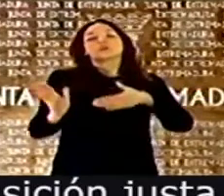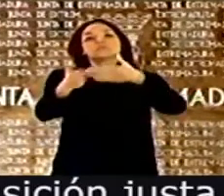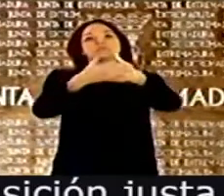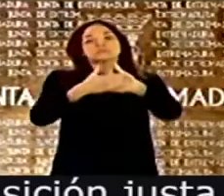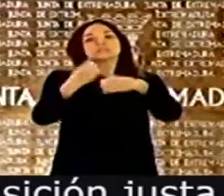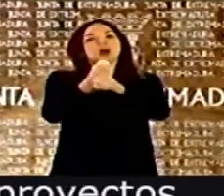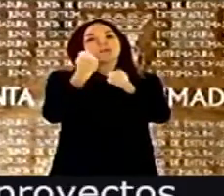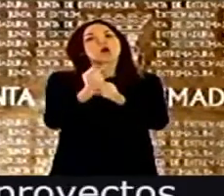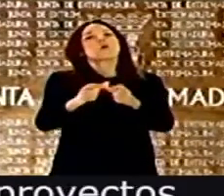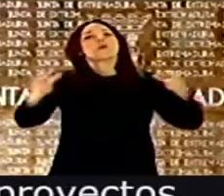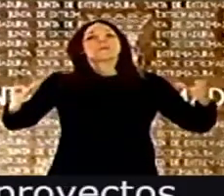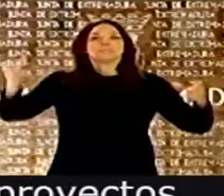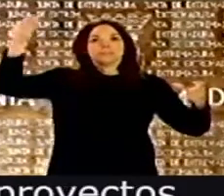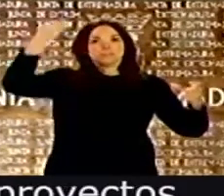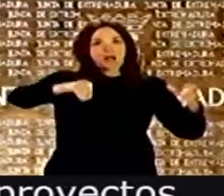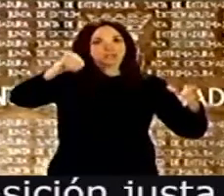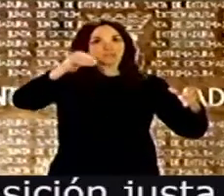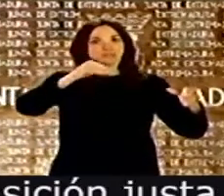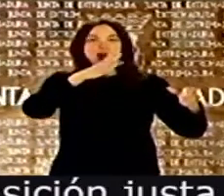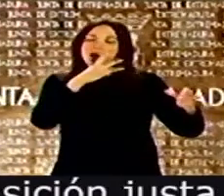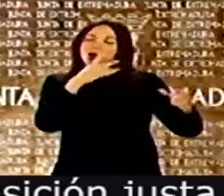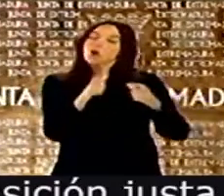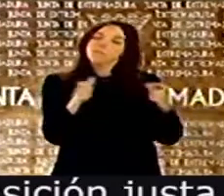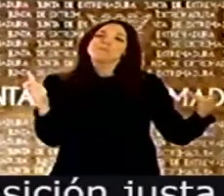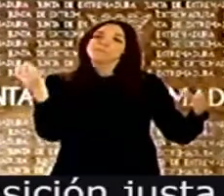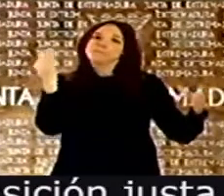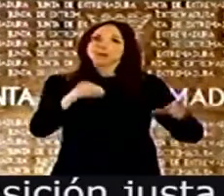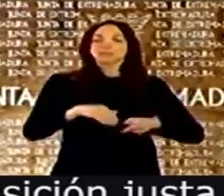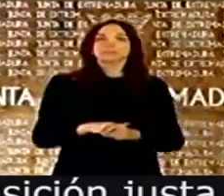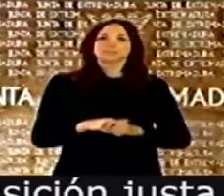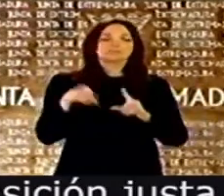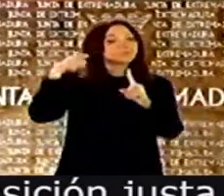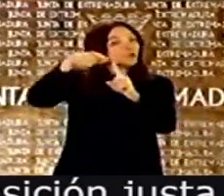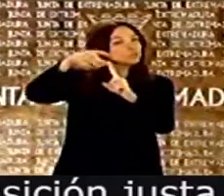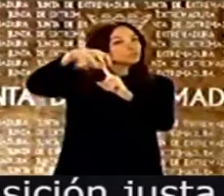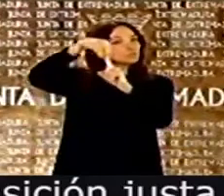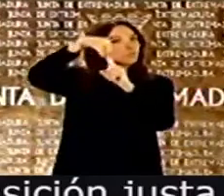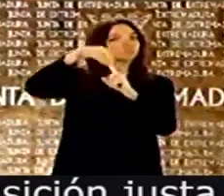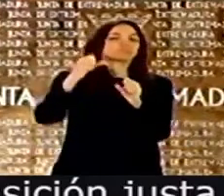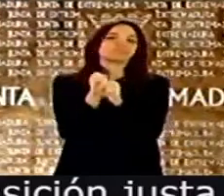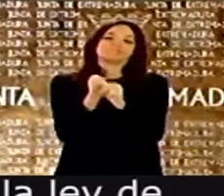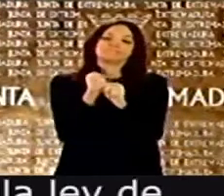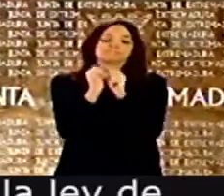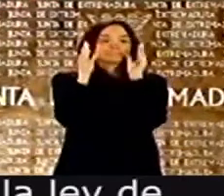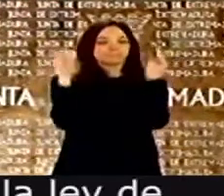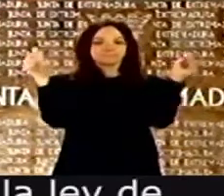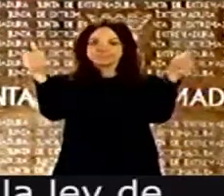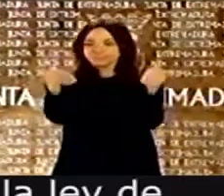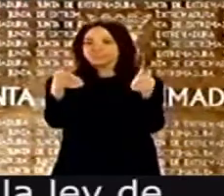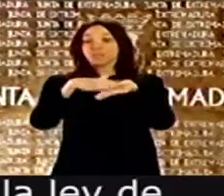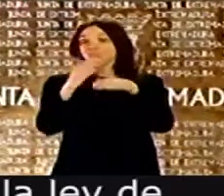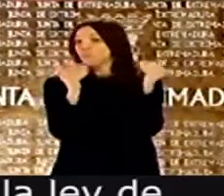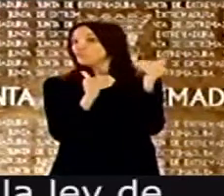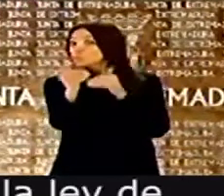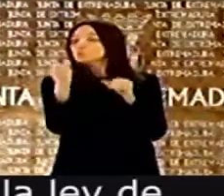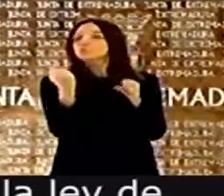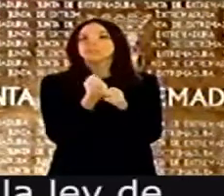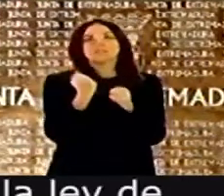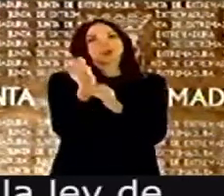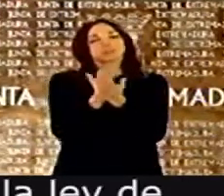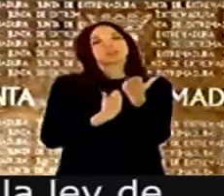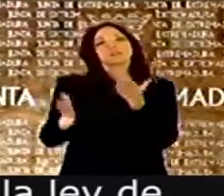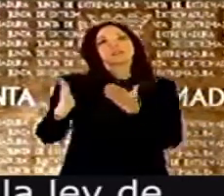más del que en estos momentos hay en la zona. Yo voy a trabajar con ese objetivo, que en el futuro tengamos empleo alternativo